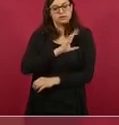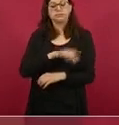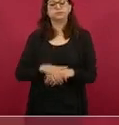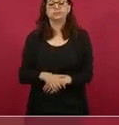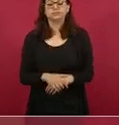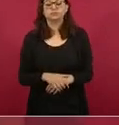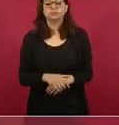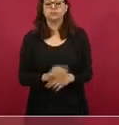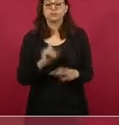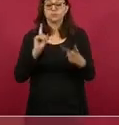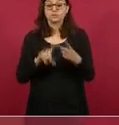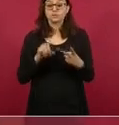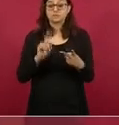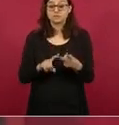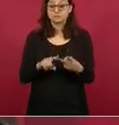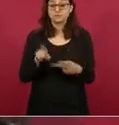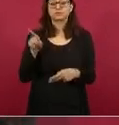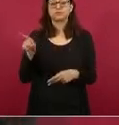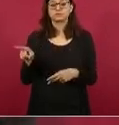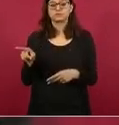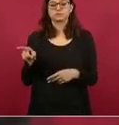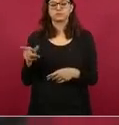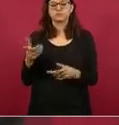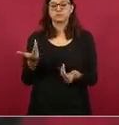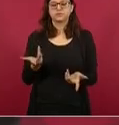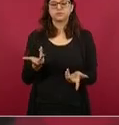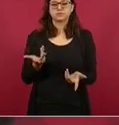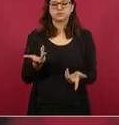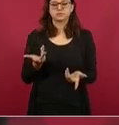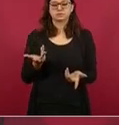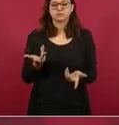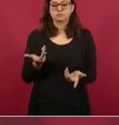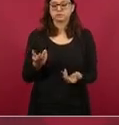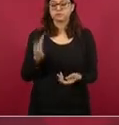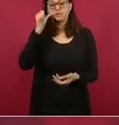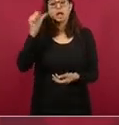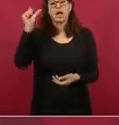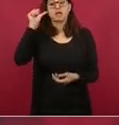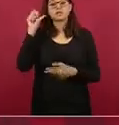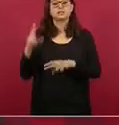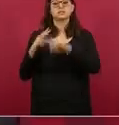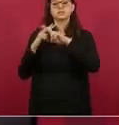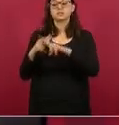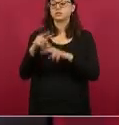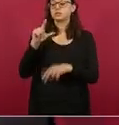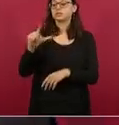Porque cuando me desaforaron, que ayer, por cierto, se cumplieron 17 años,